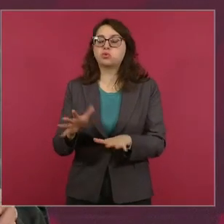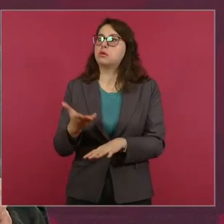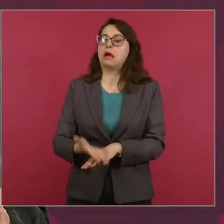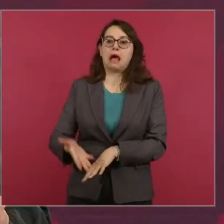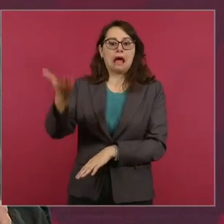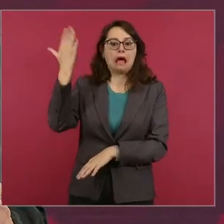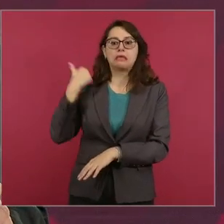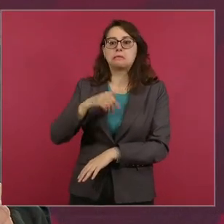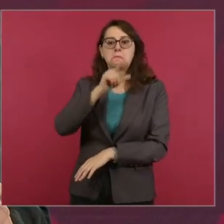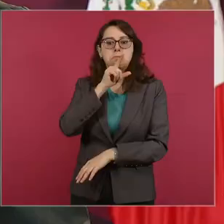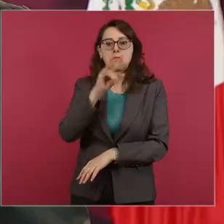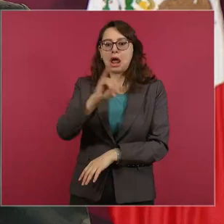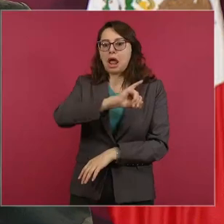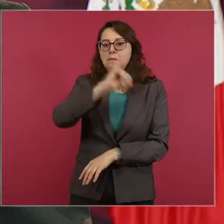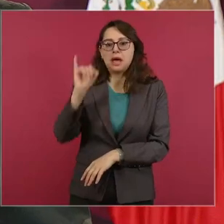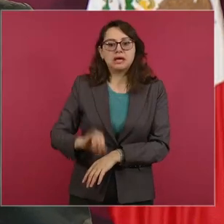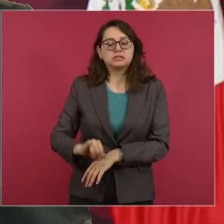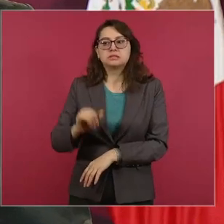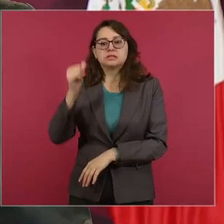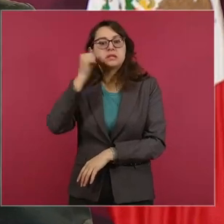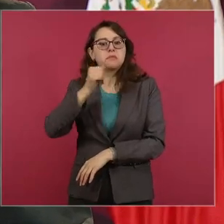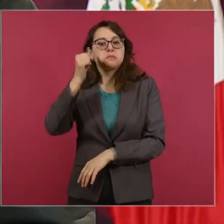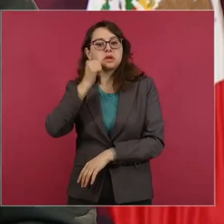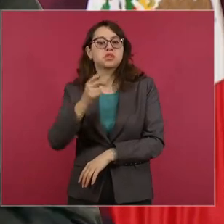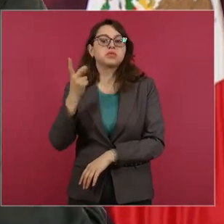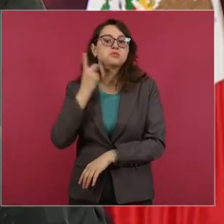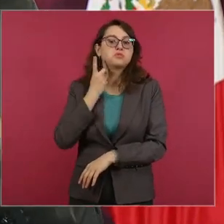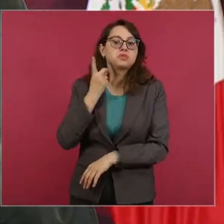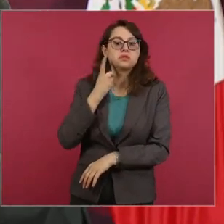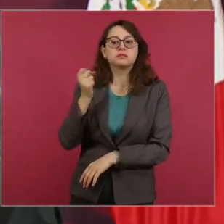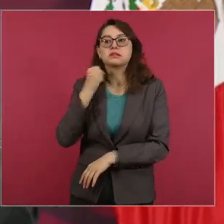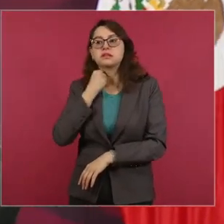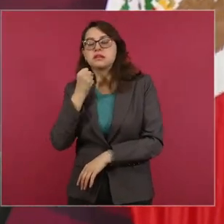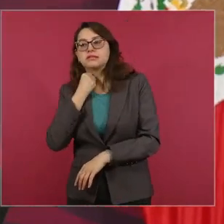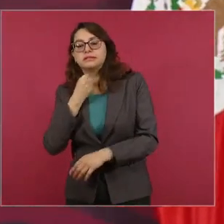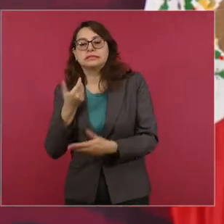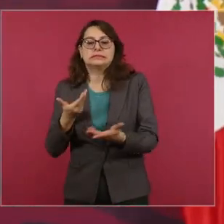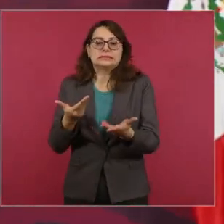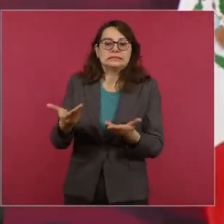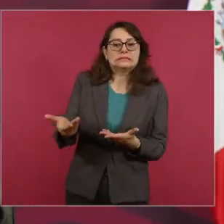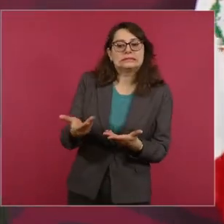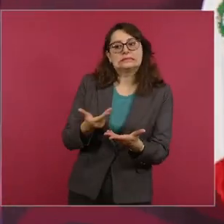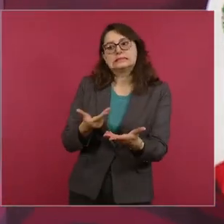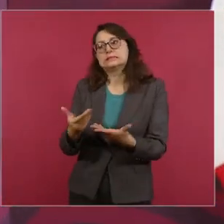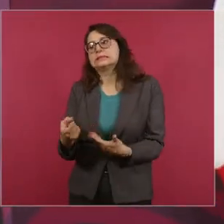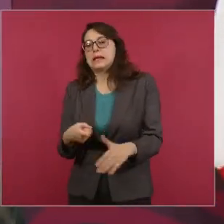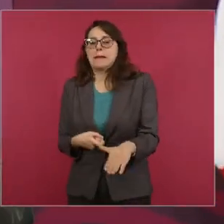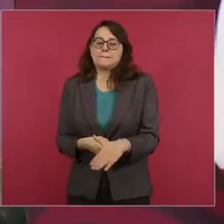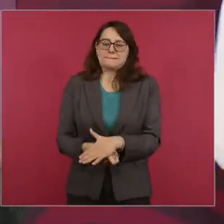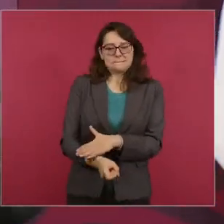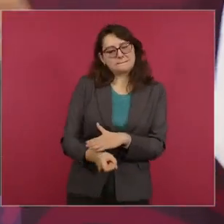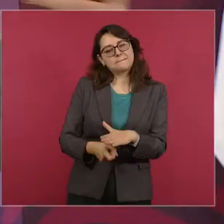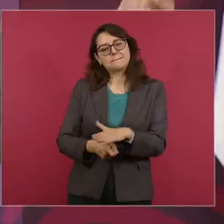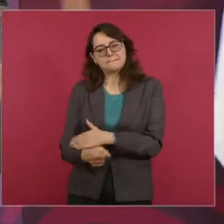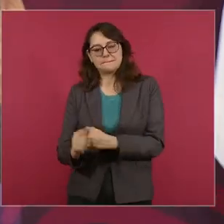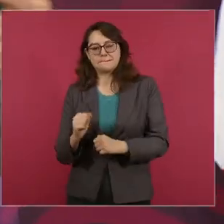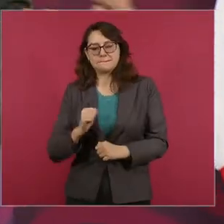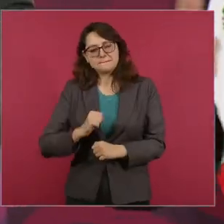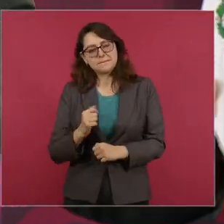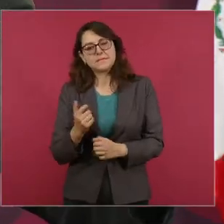tiempos, cuando el presupuesto se repartía